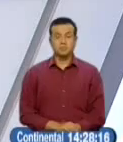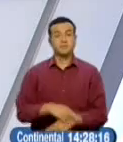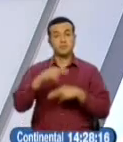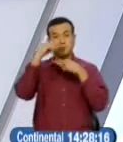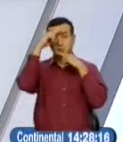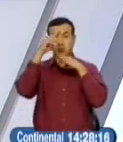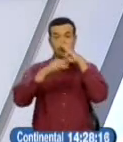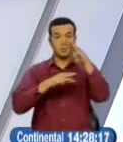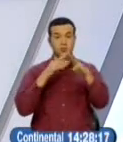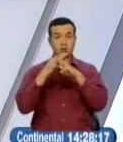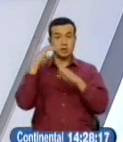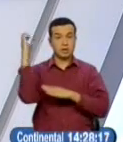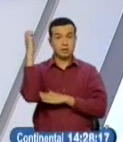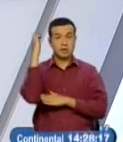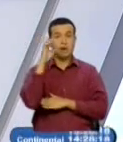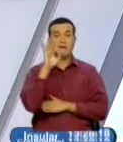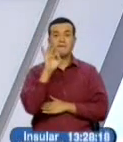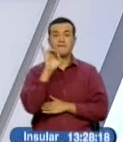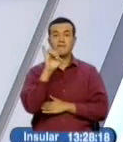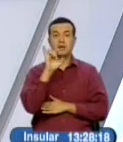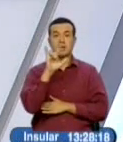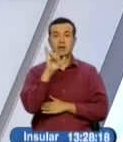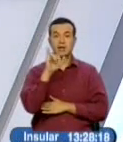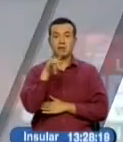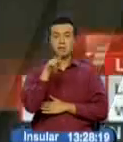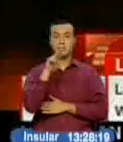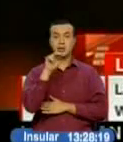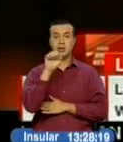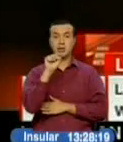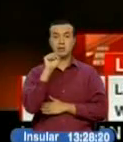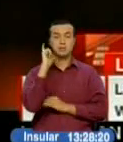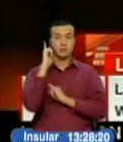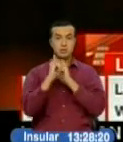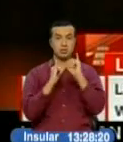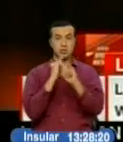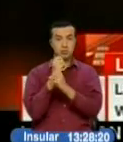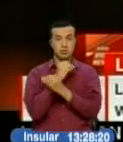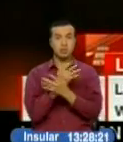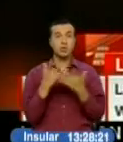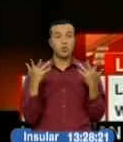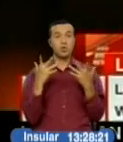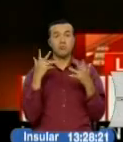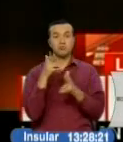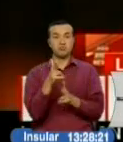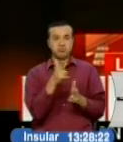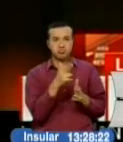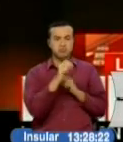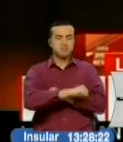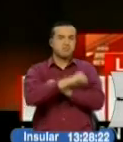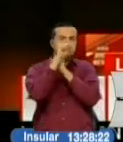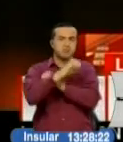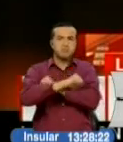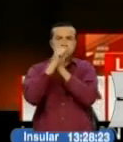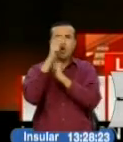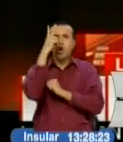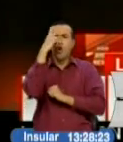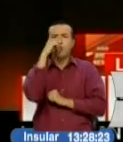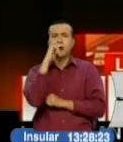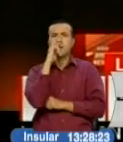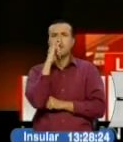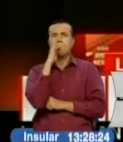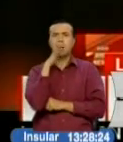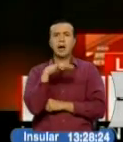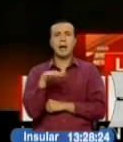Noticias del mundo, emergencia en Filipinas. Según varios medios internacionales, se reportan disparos y explosiones en un hotel de lujo